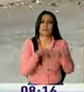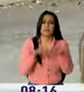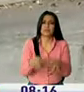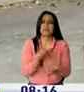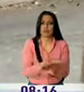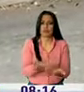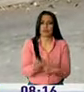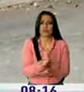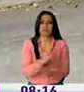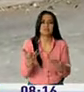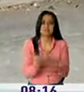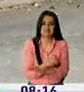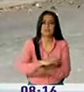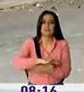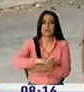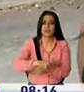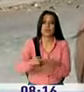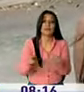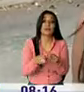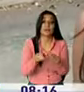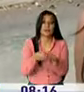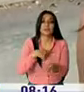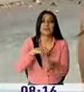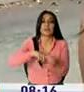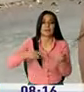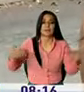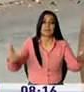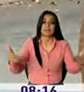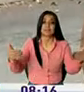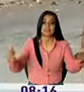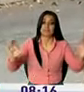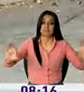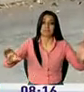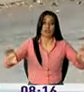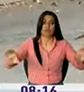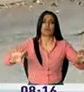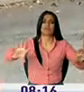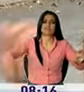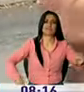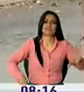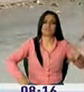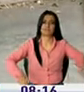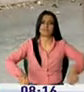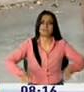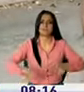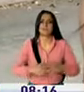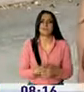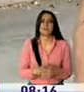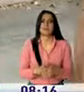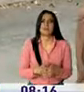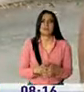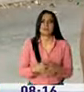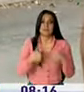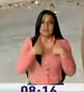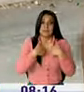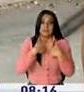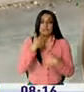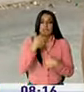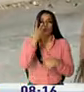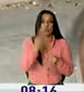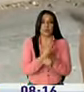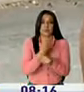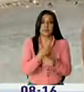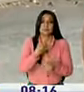persona. Igual a mi hermano le robaron los espejos de su vehículo. A mí, bueno, como dije, es la segunda vez que me roban